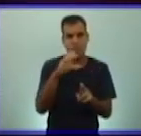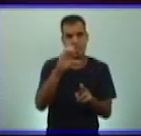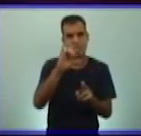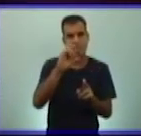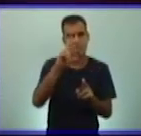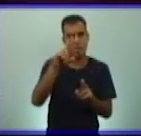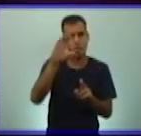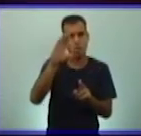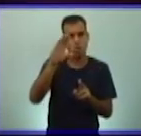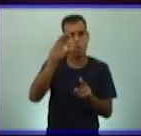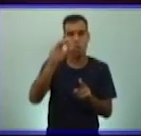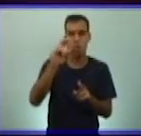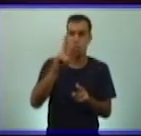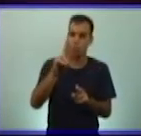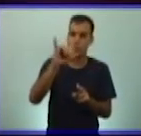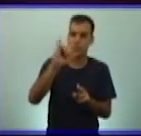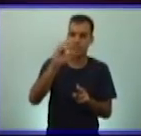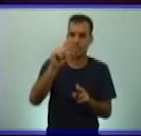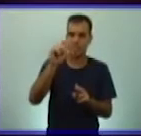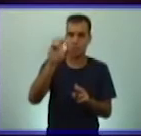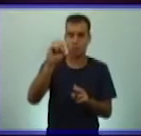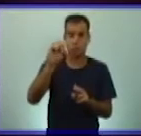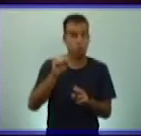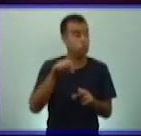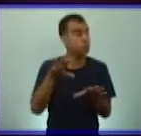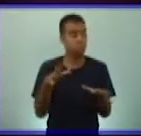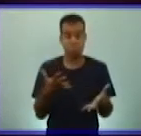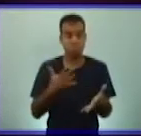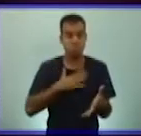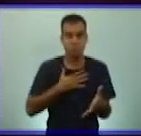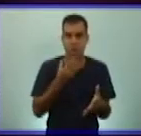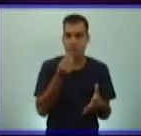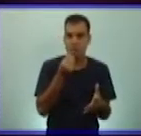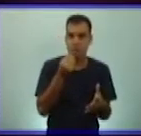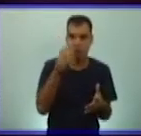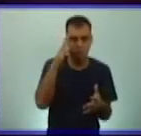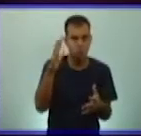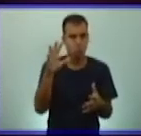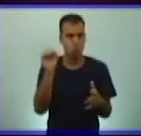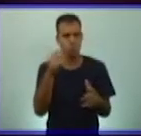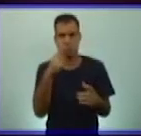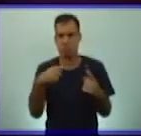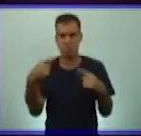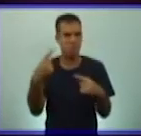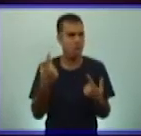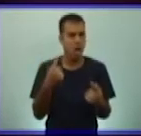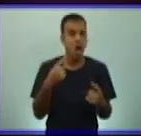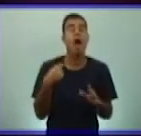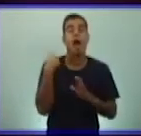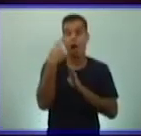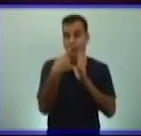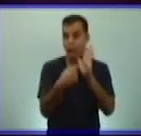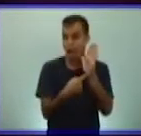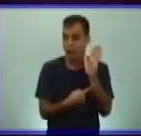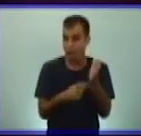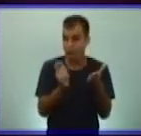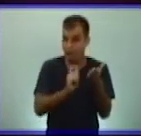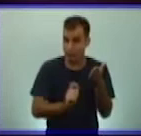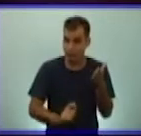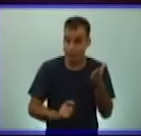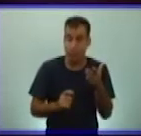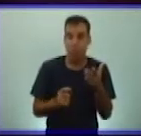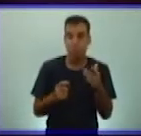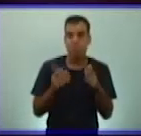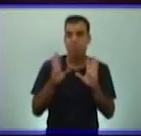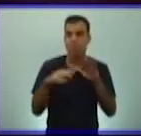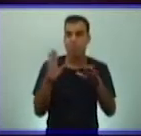para su presentación y comprensión, primero caracterizándolo según sus componentes. Un